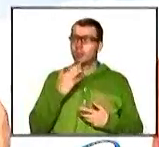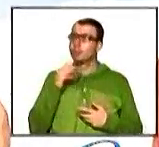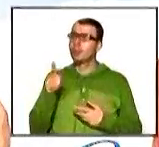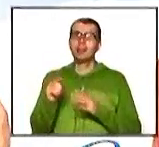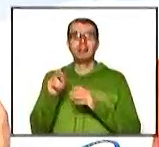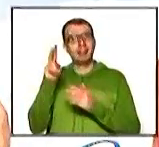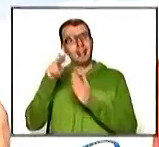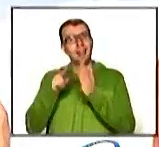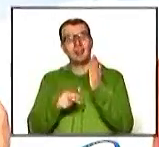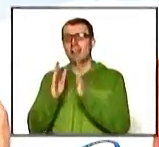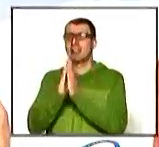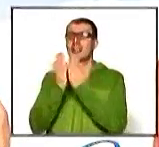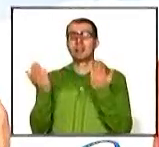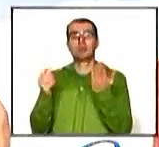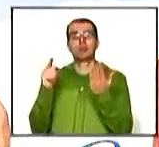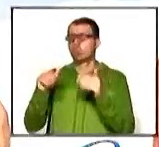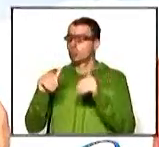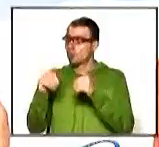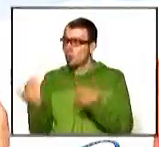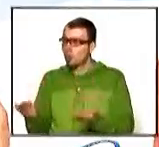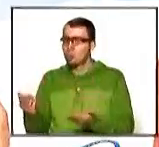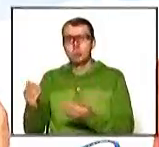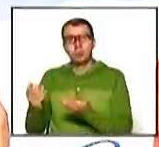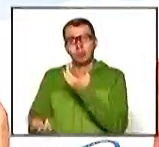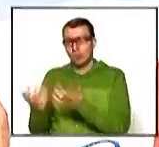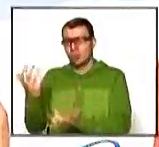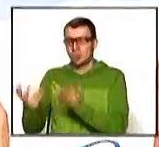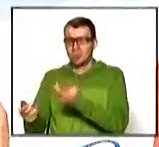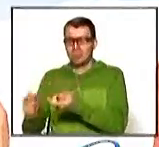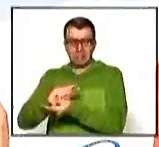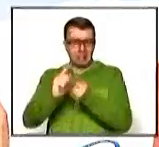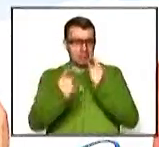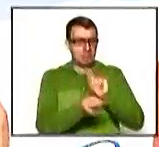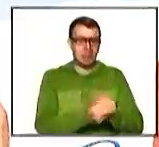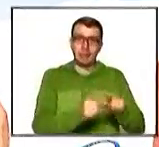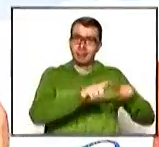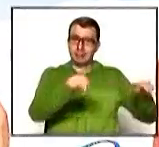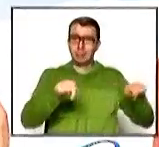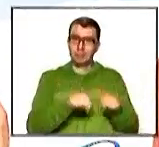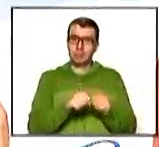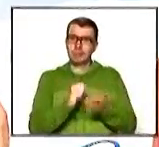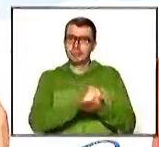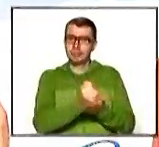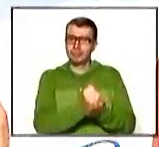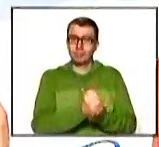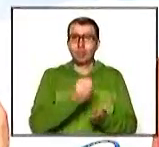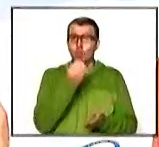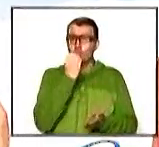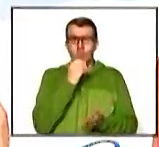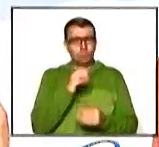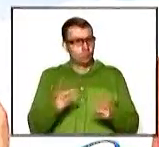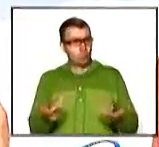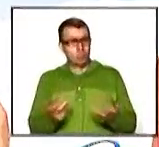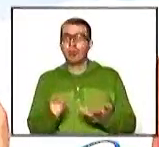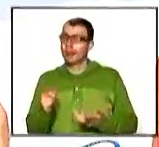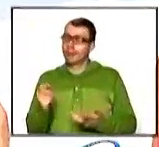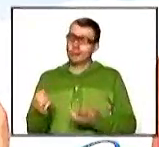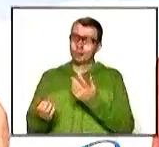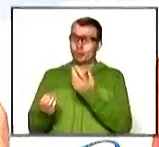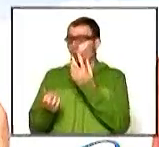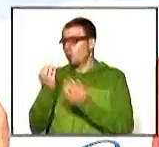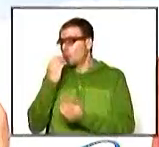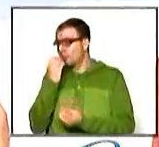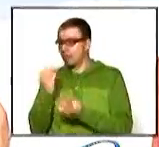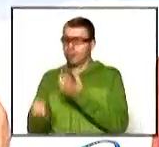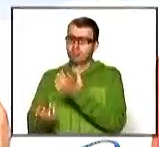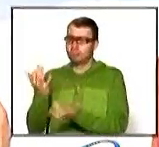Cómo hacer de la cocina una farmacia. Son fórmulas y fórmulas y fórmulas, porque se den cuenta que uno con la comida puede